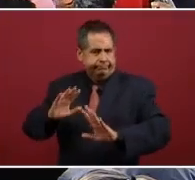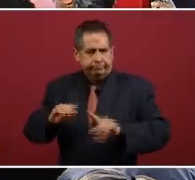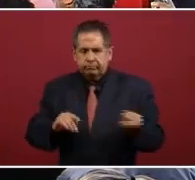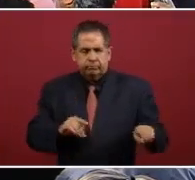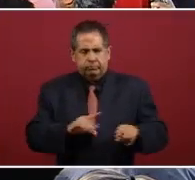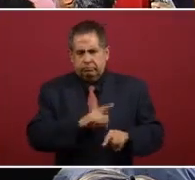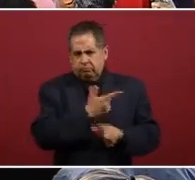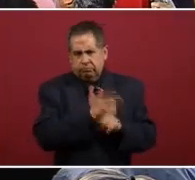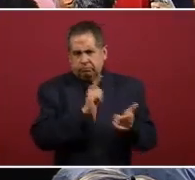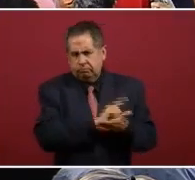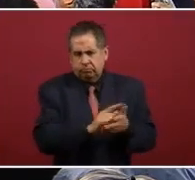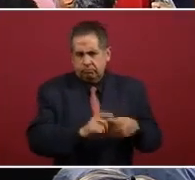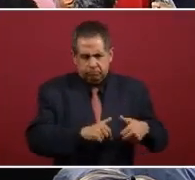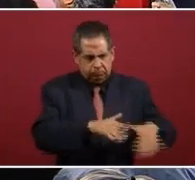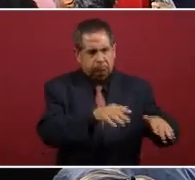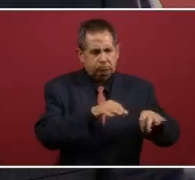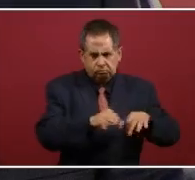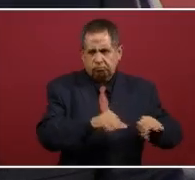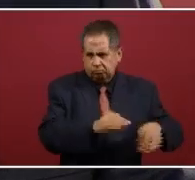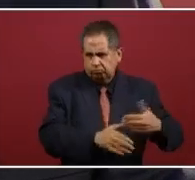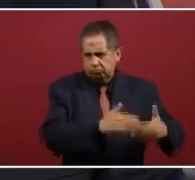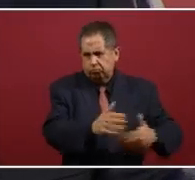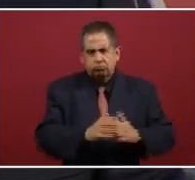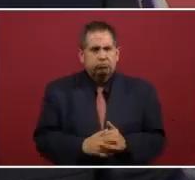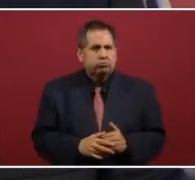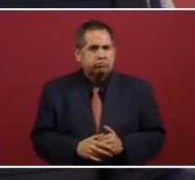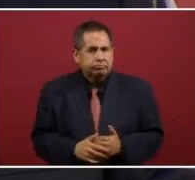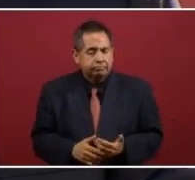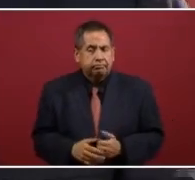en el caso de la empresa